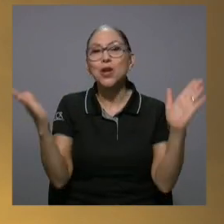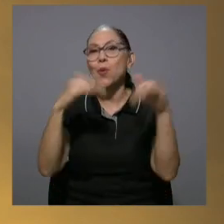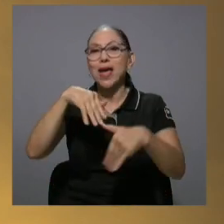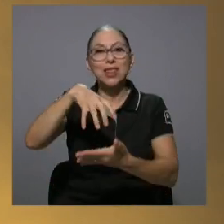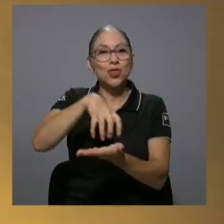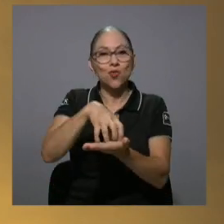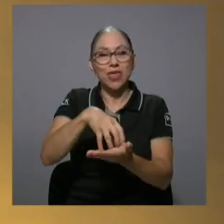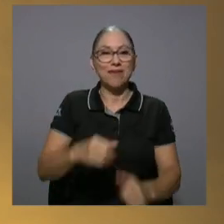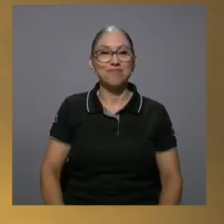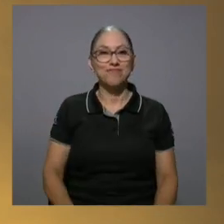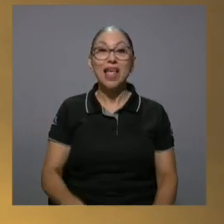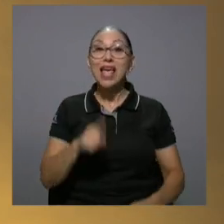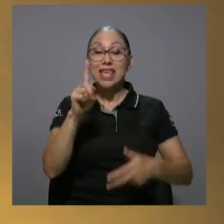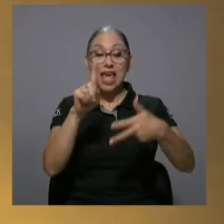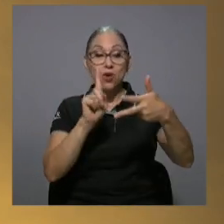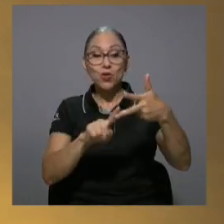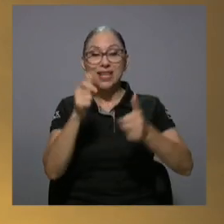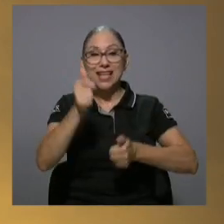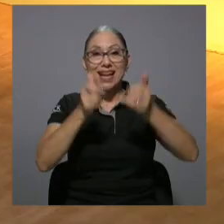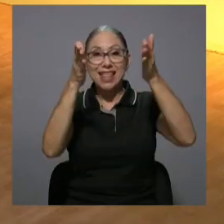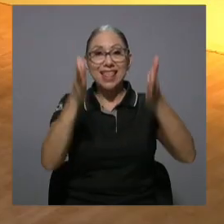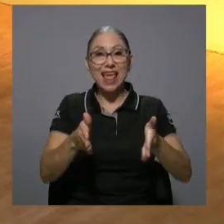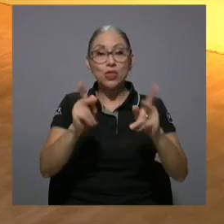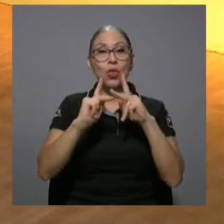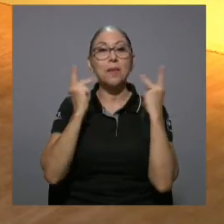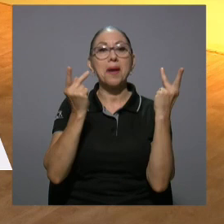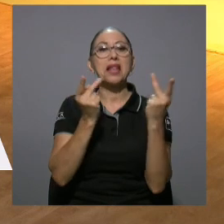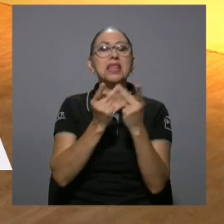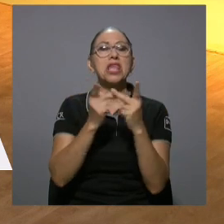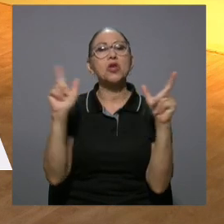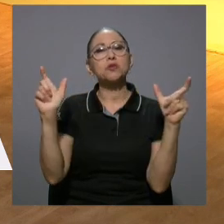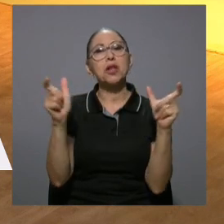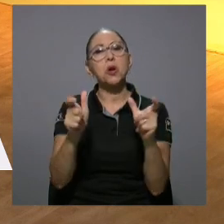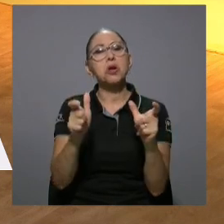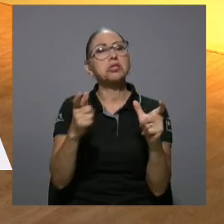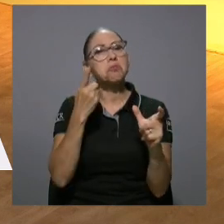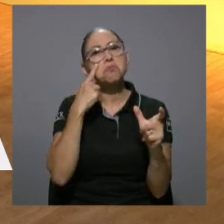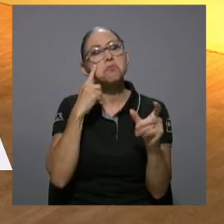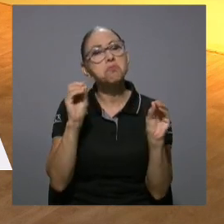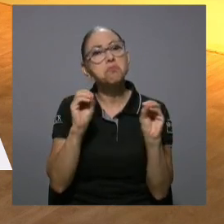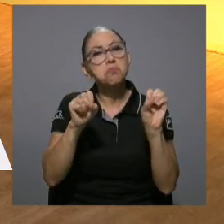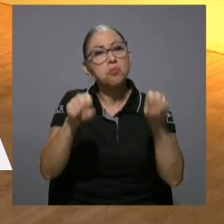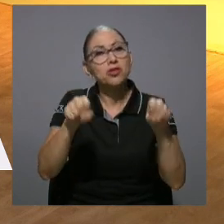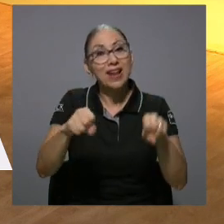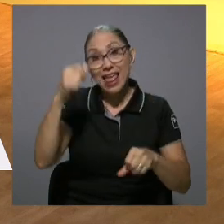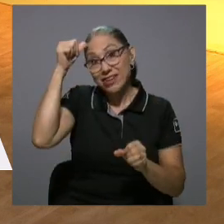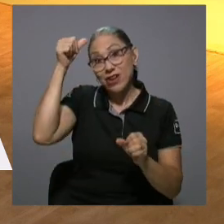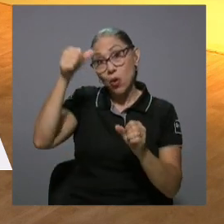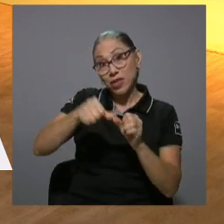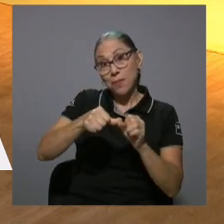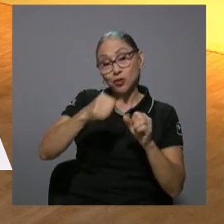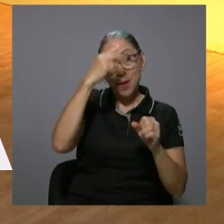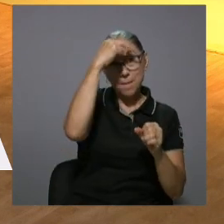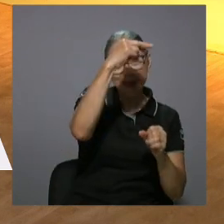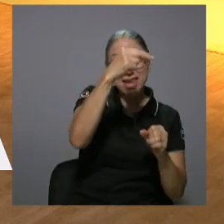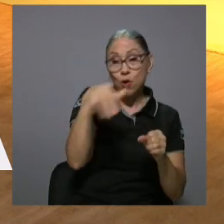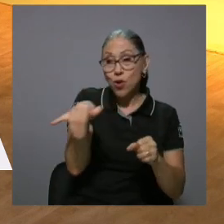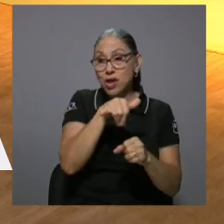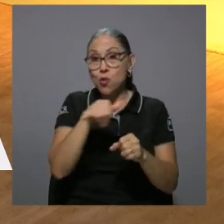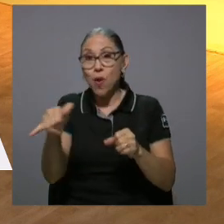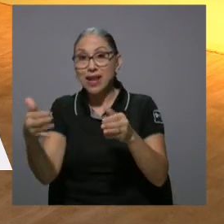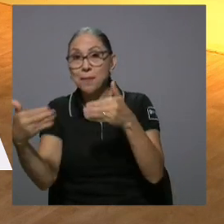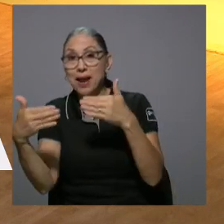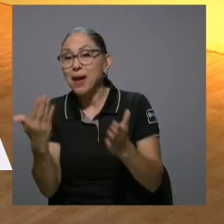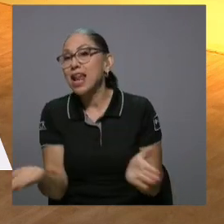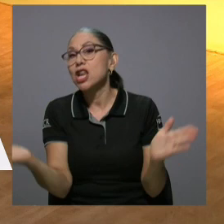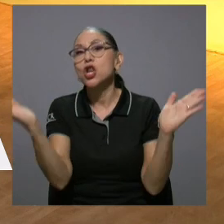candidato de partidos menores que no se le ve ninguna posibilidad. Y en México, recordemos, al igual que Panamá, no hay segunda vuelta.